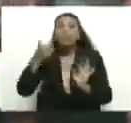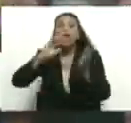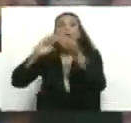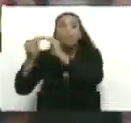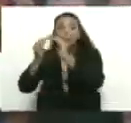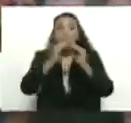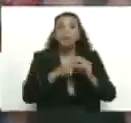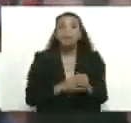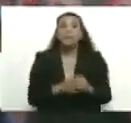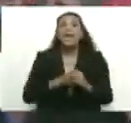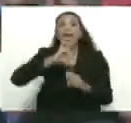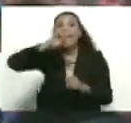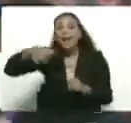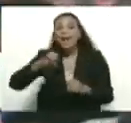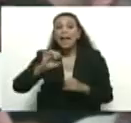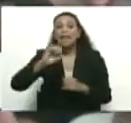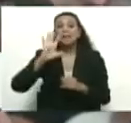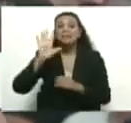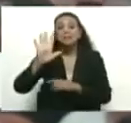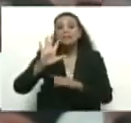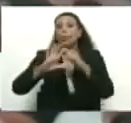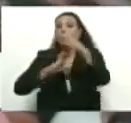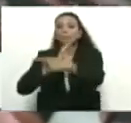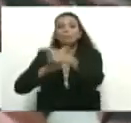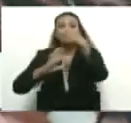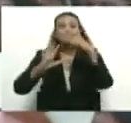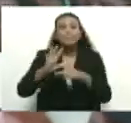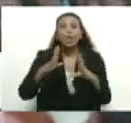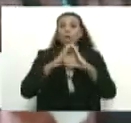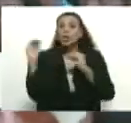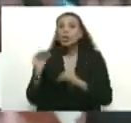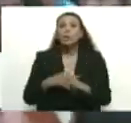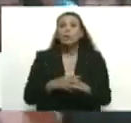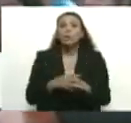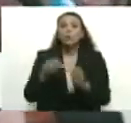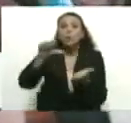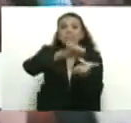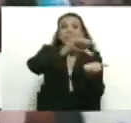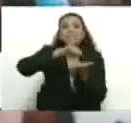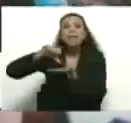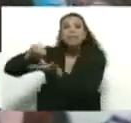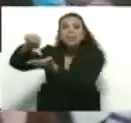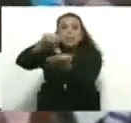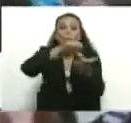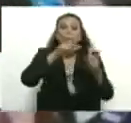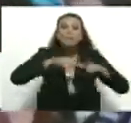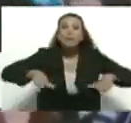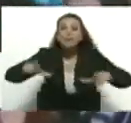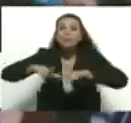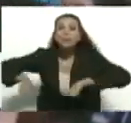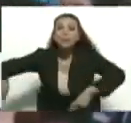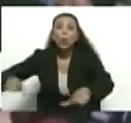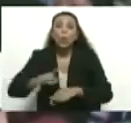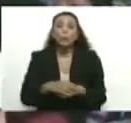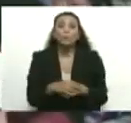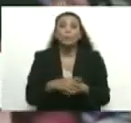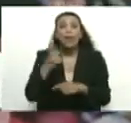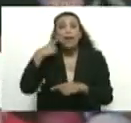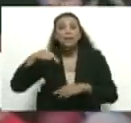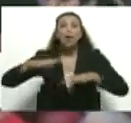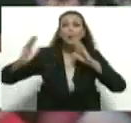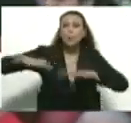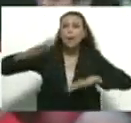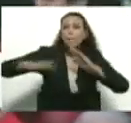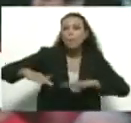Y el 5. Allá está. El eje 5 que vino con sus tambores.